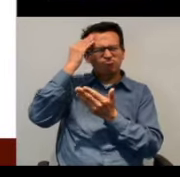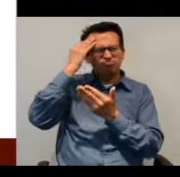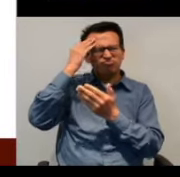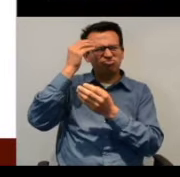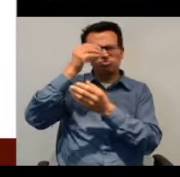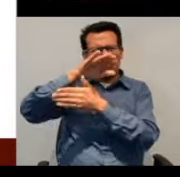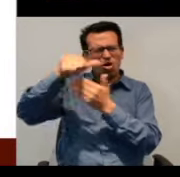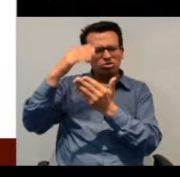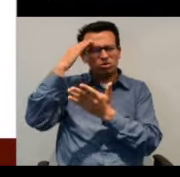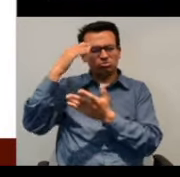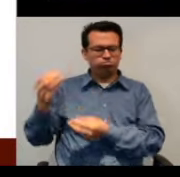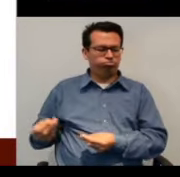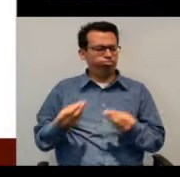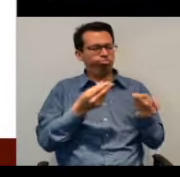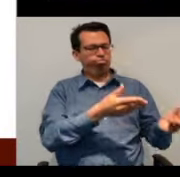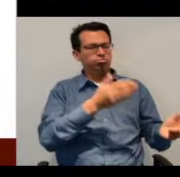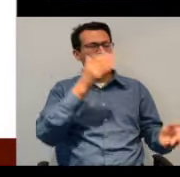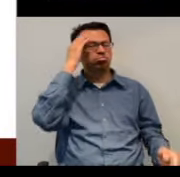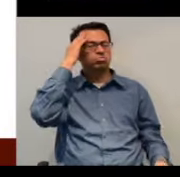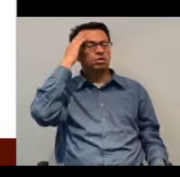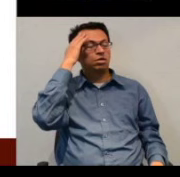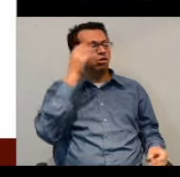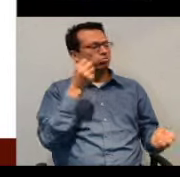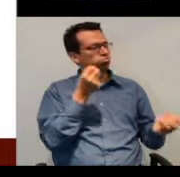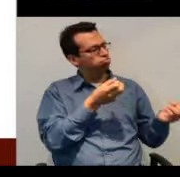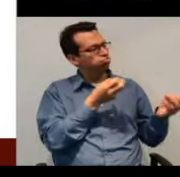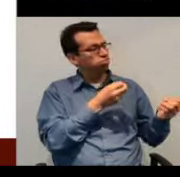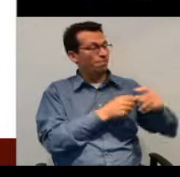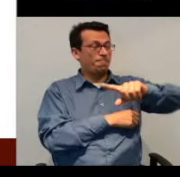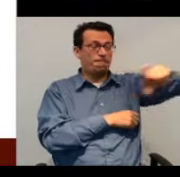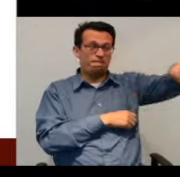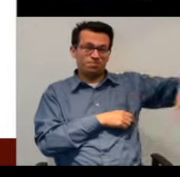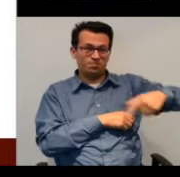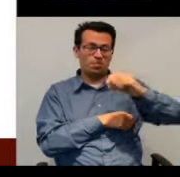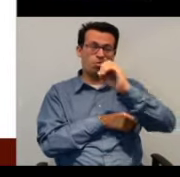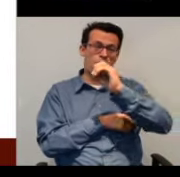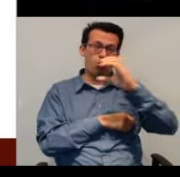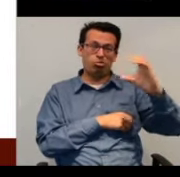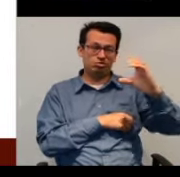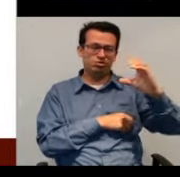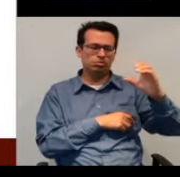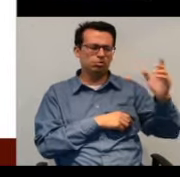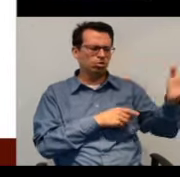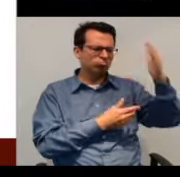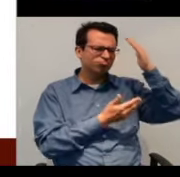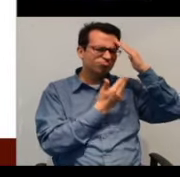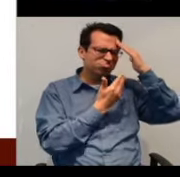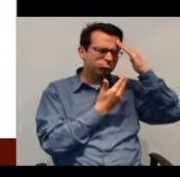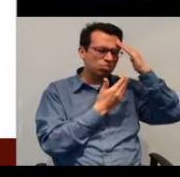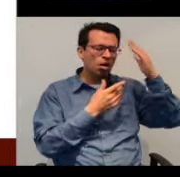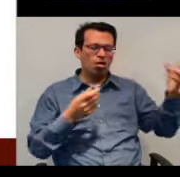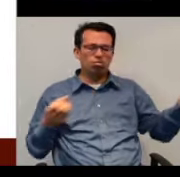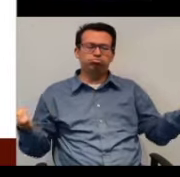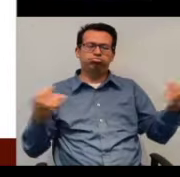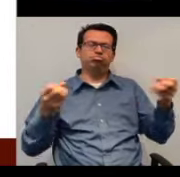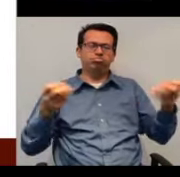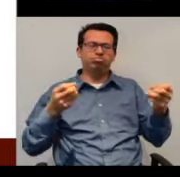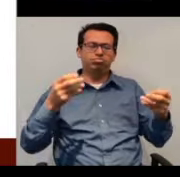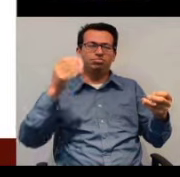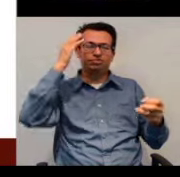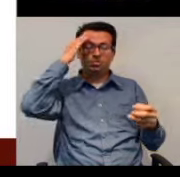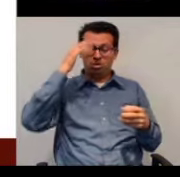eso claro, no podremos nunca poder trascender en ese sentido para poder realmente implementar procesos de educación